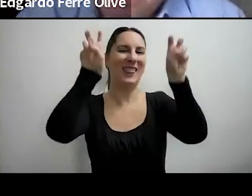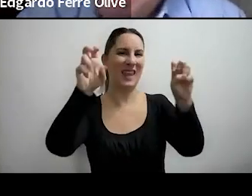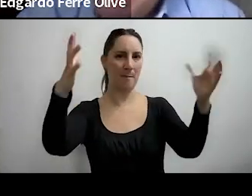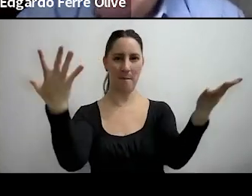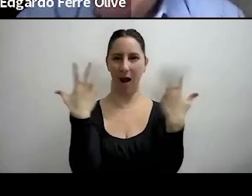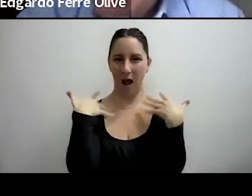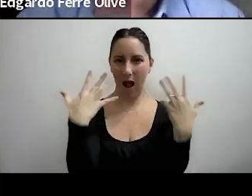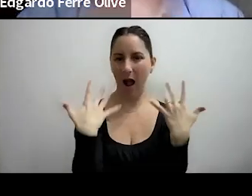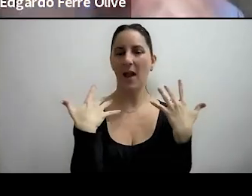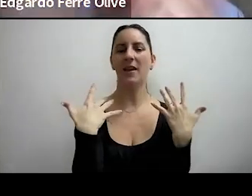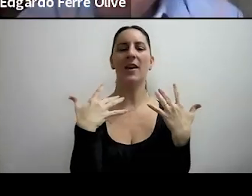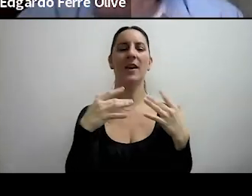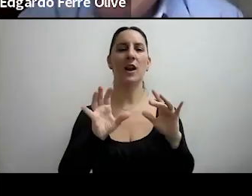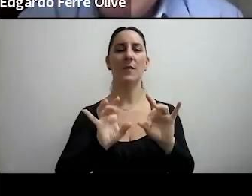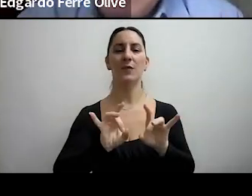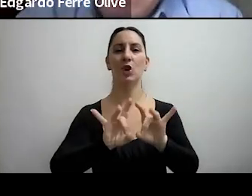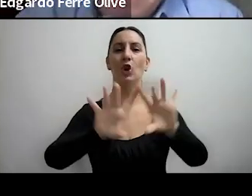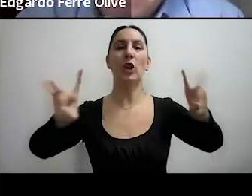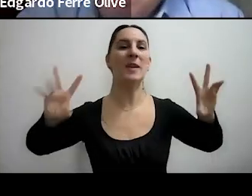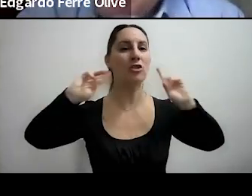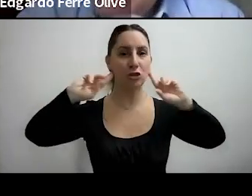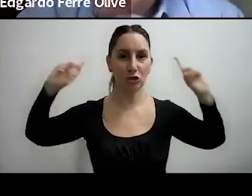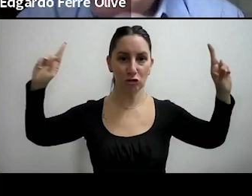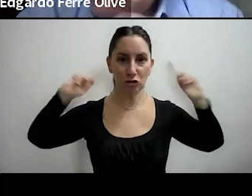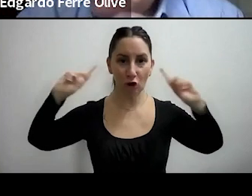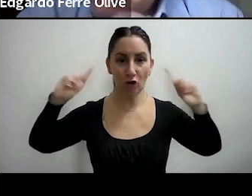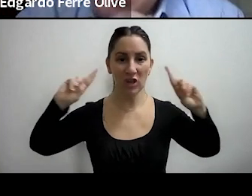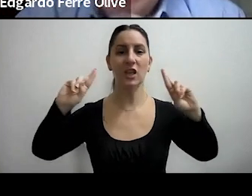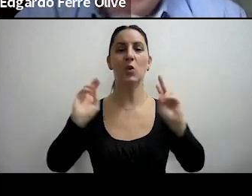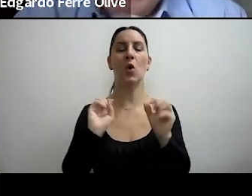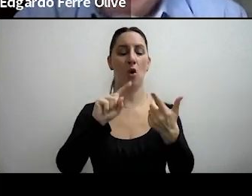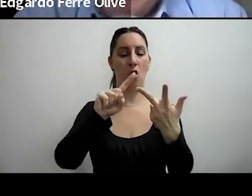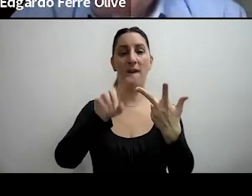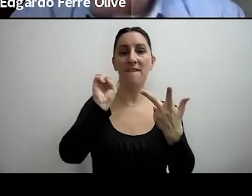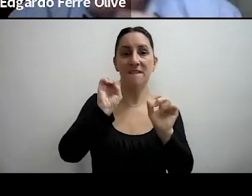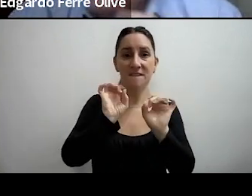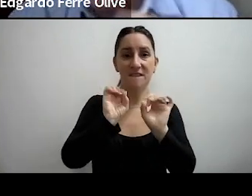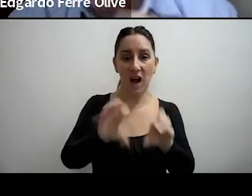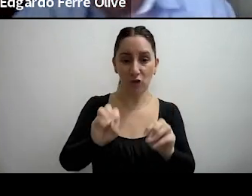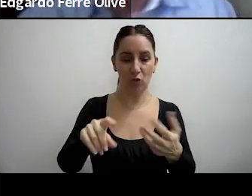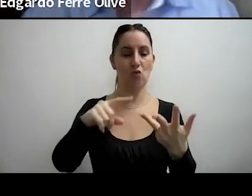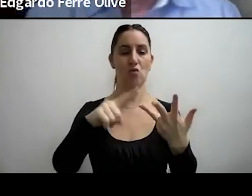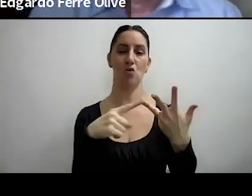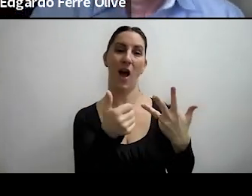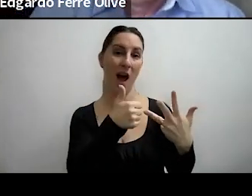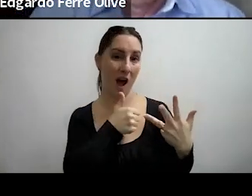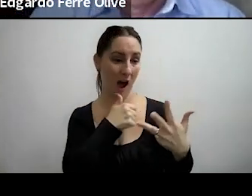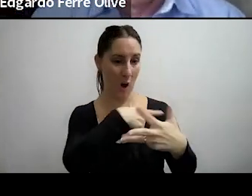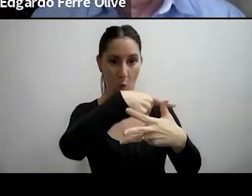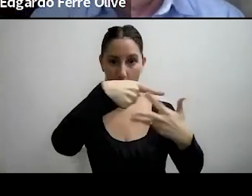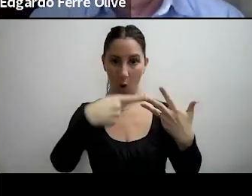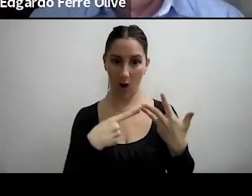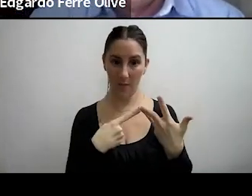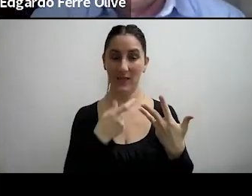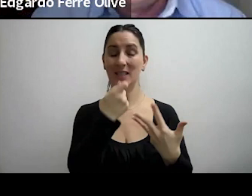la contaminación acústica, el tema de los residuos, el agua. Entonces fíjense, si en el Gran